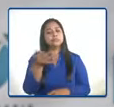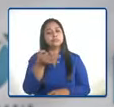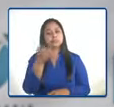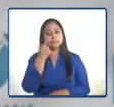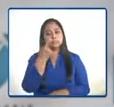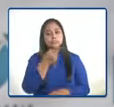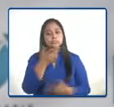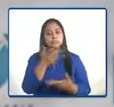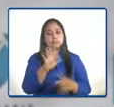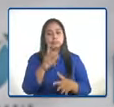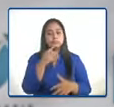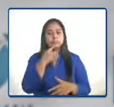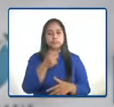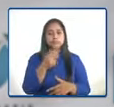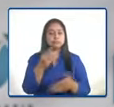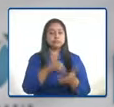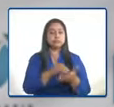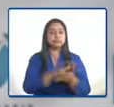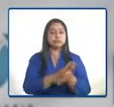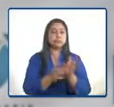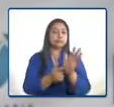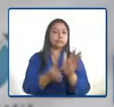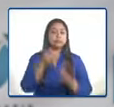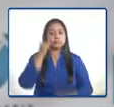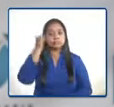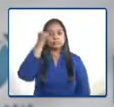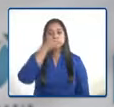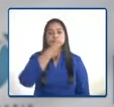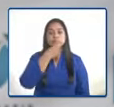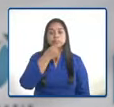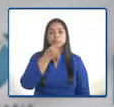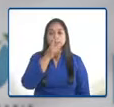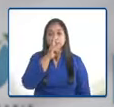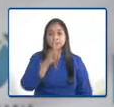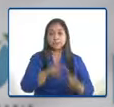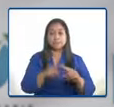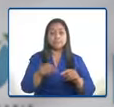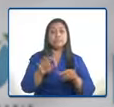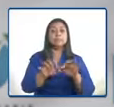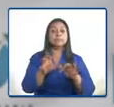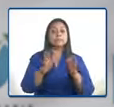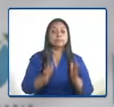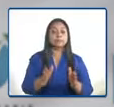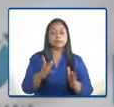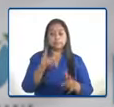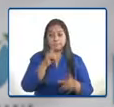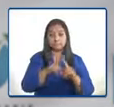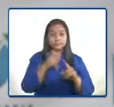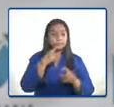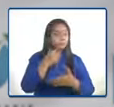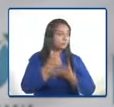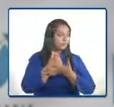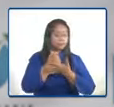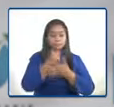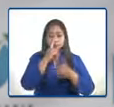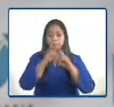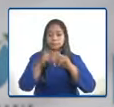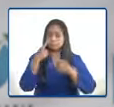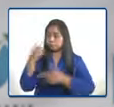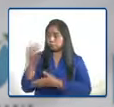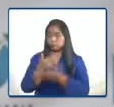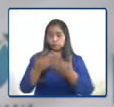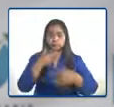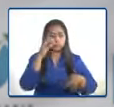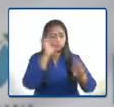los aportes al adulto mayor. Y en el tema de la Secretaría Privada de la Presidencia, de igual manera, estamos coadyuvando al cumplimiento de los